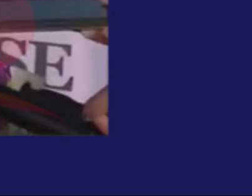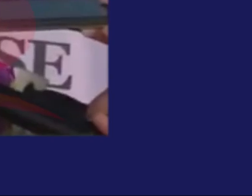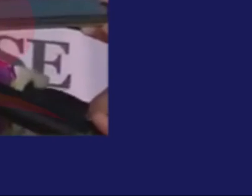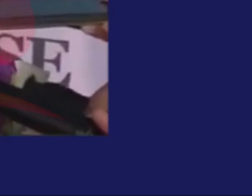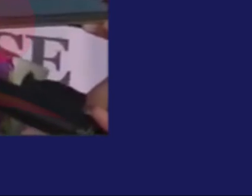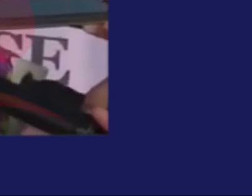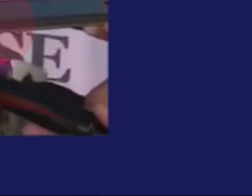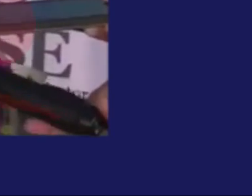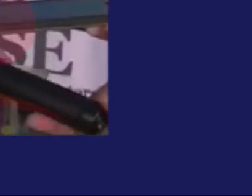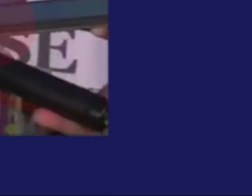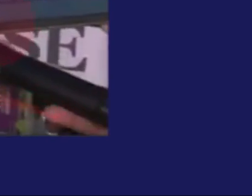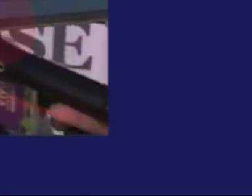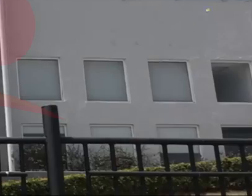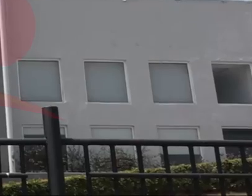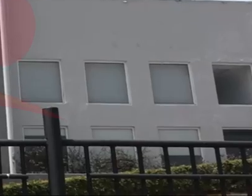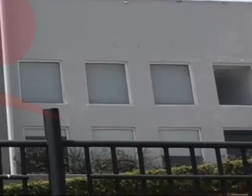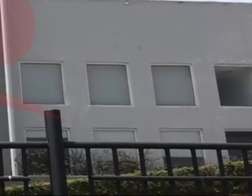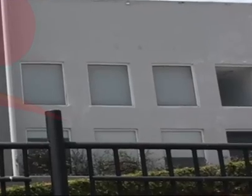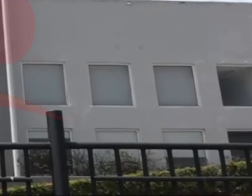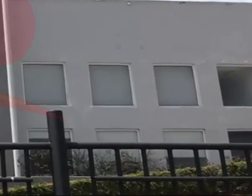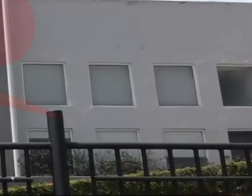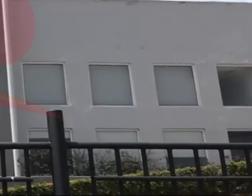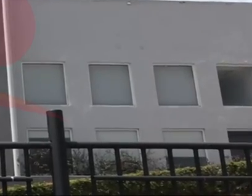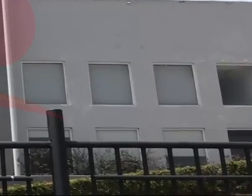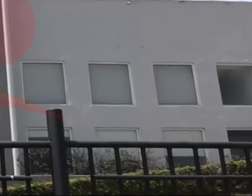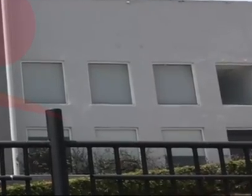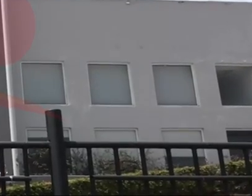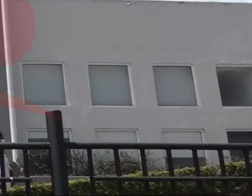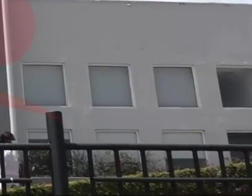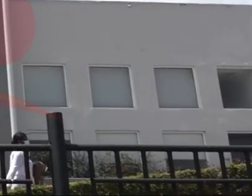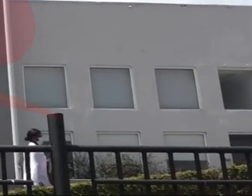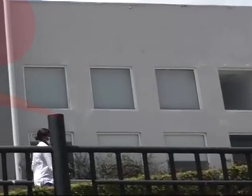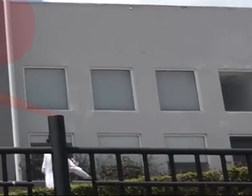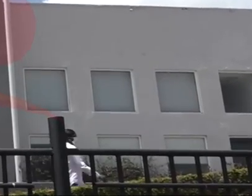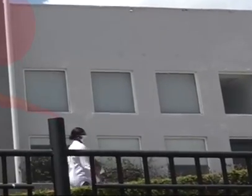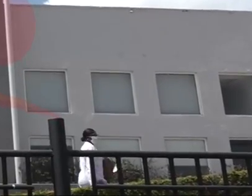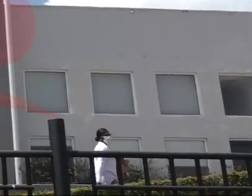significa su debida aprobación. Para Noticias 12, Gabriela Solórzano.